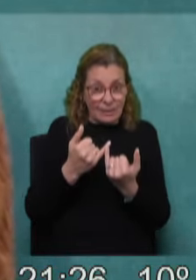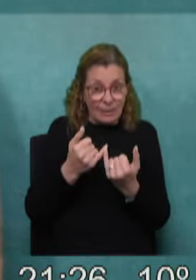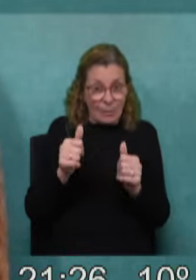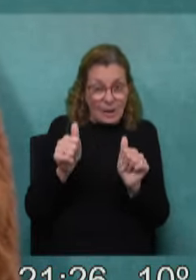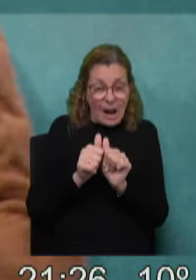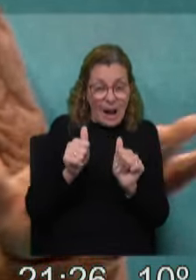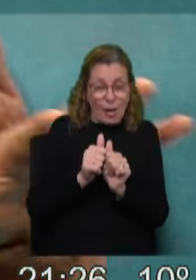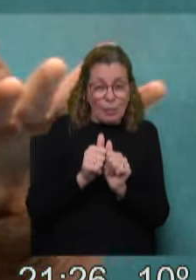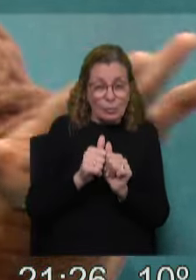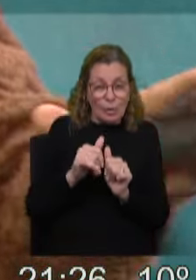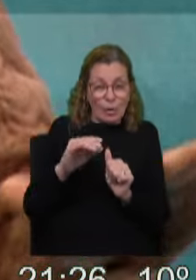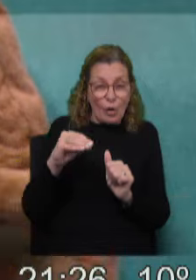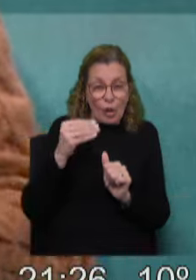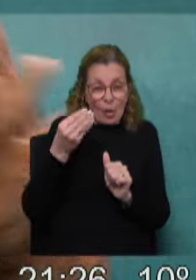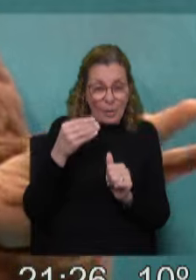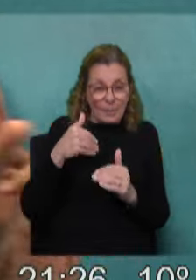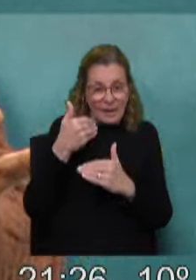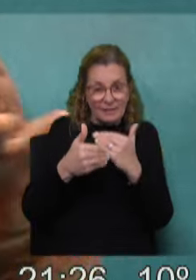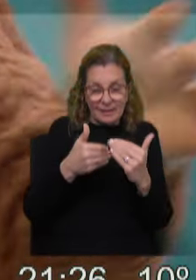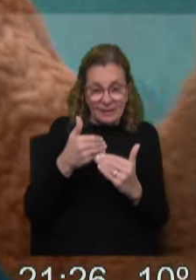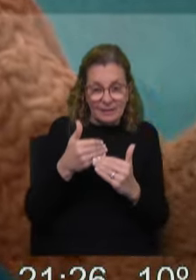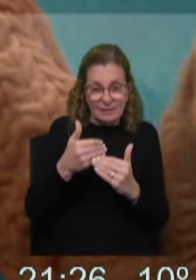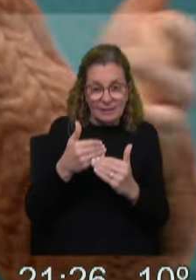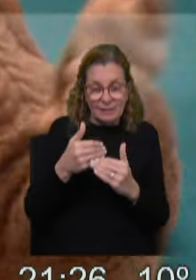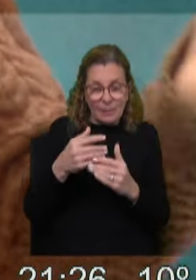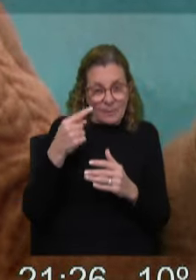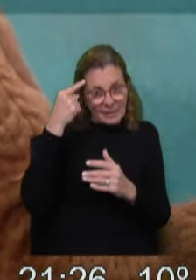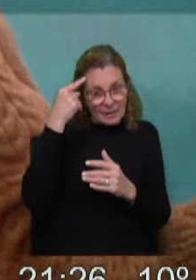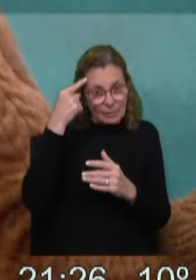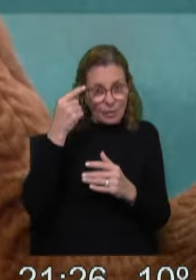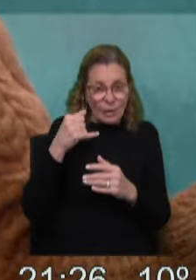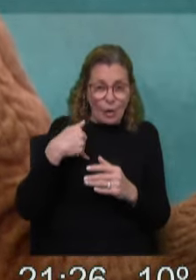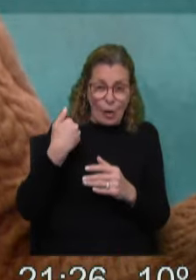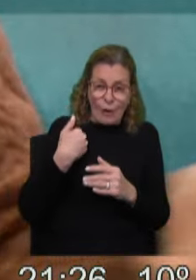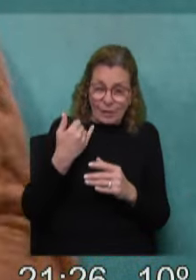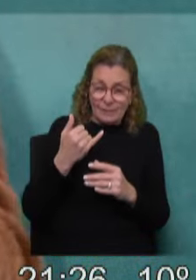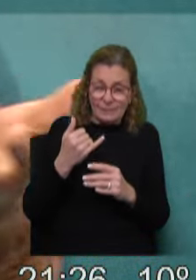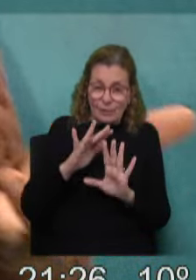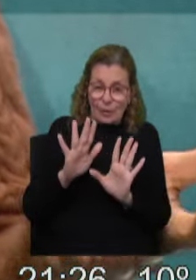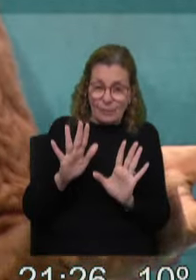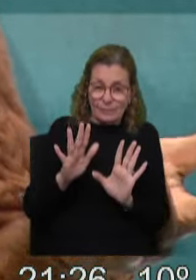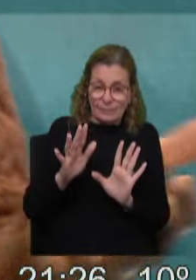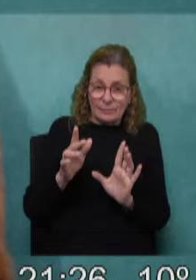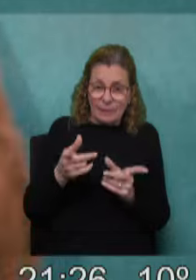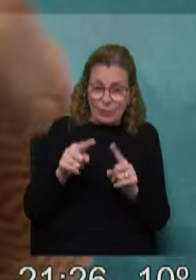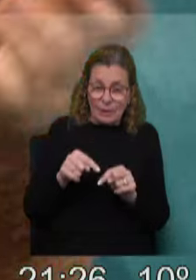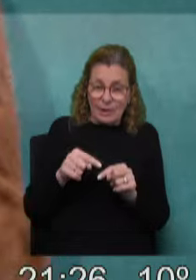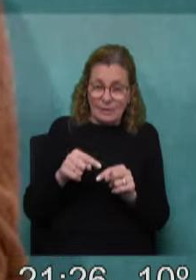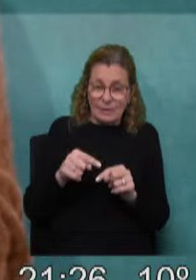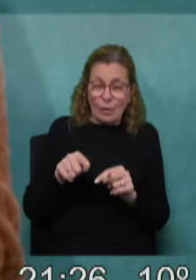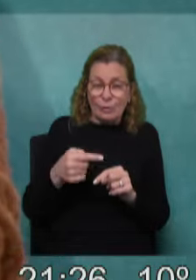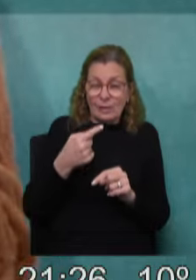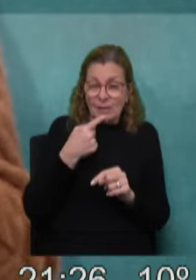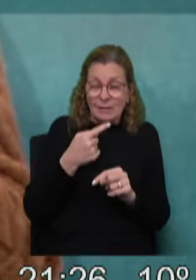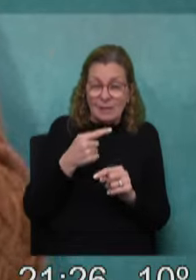alguien joven para mantenerme, para seguir creyendo que sigo siendo joven, ¿está? Tengo colegas que están así. Están los otros